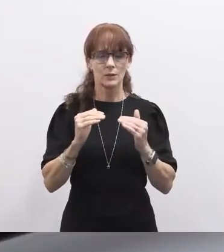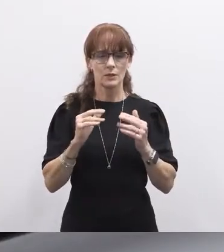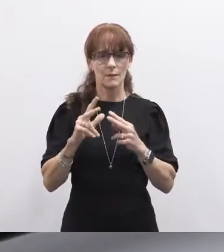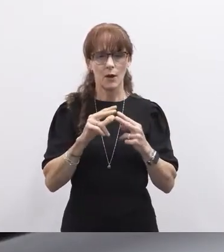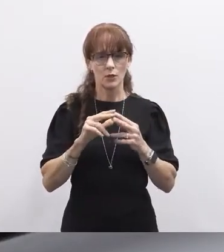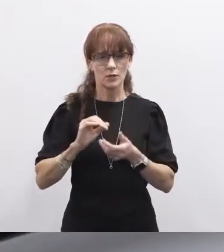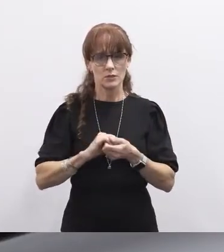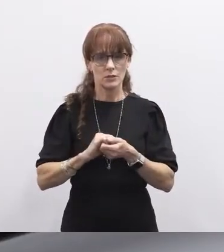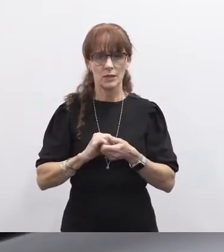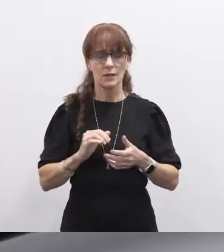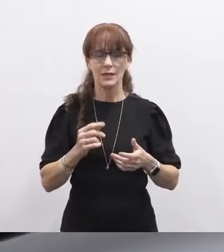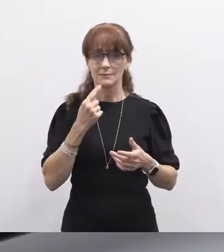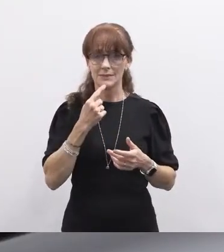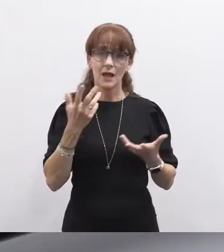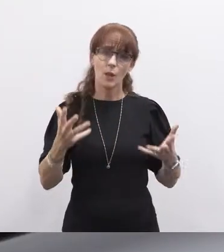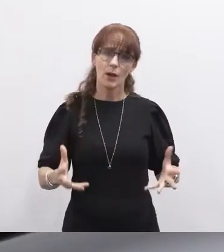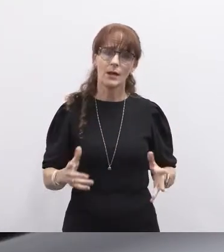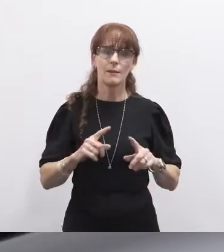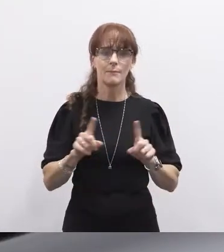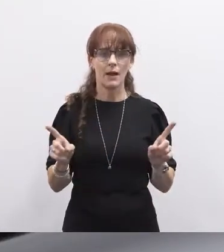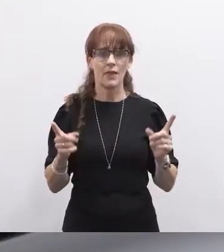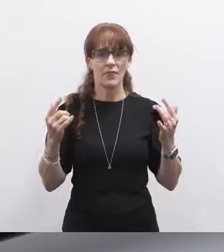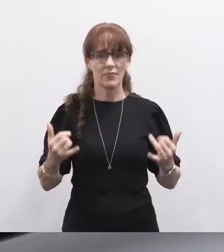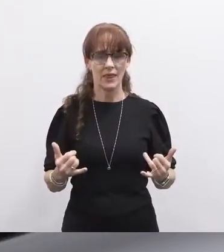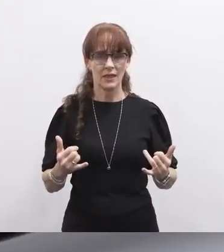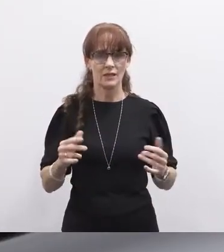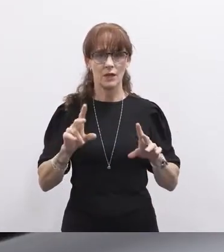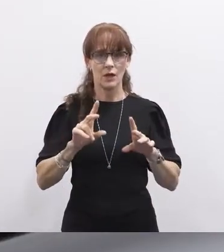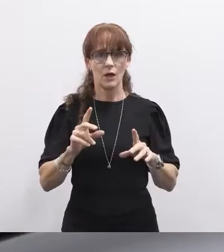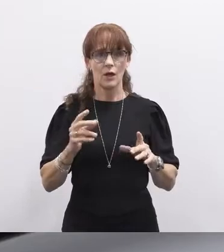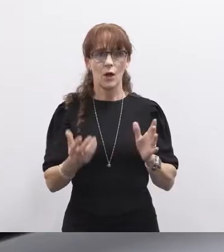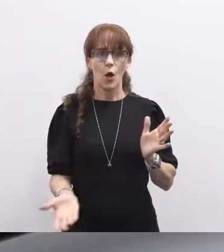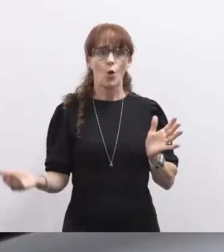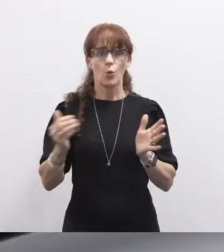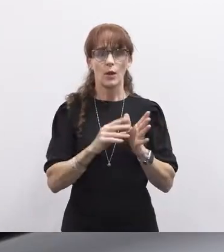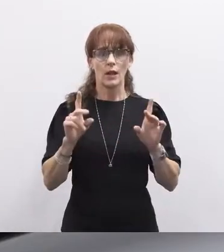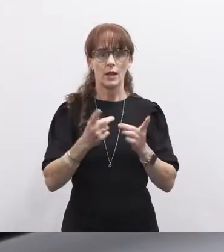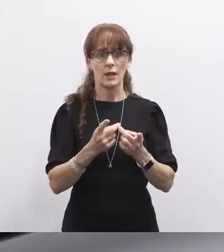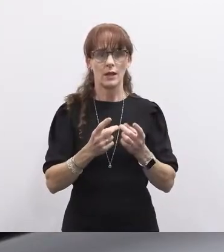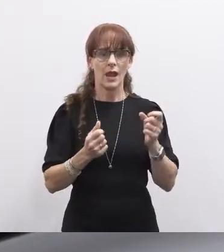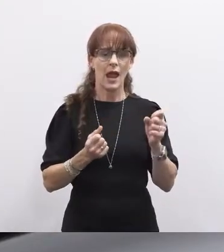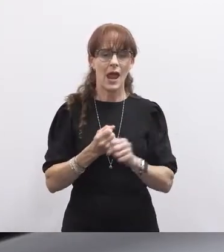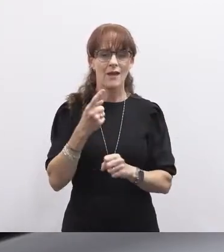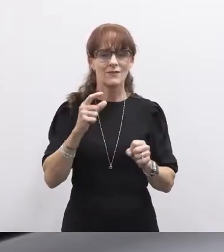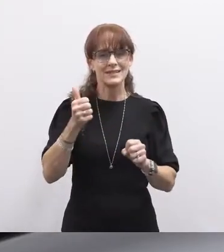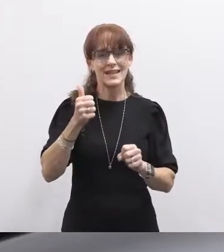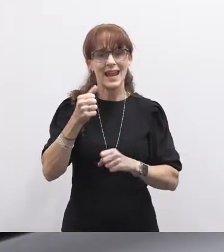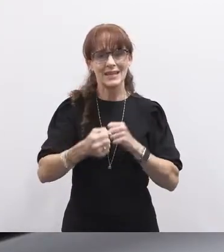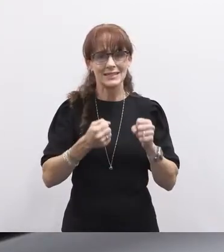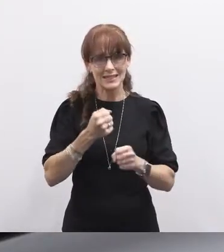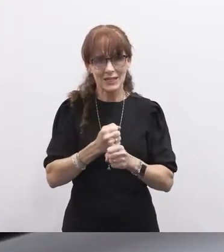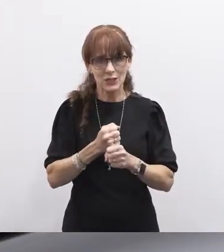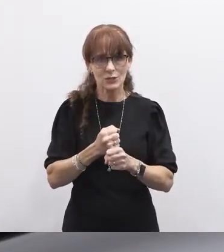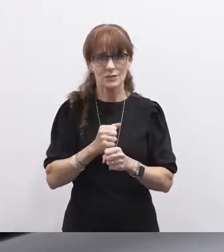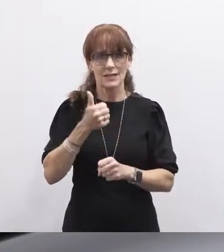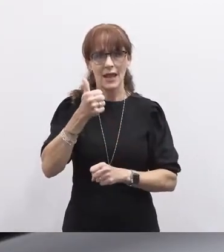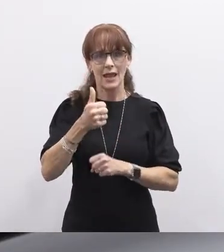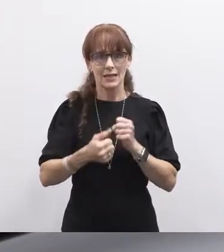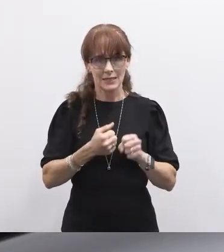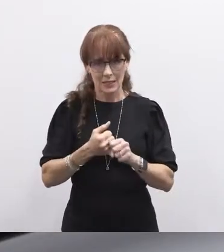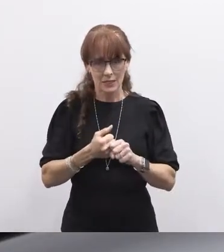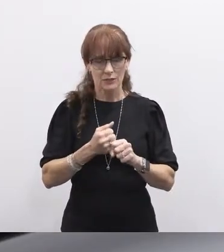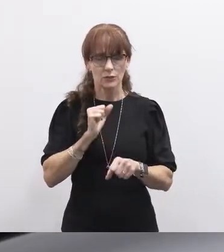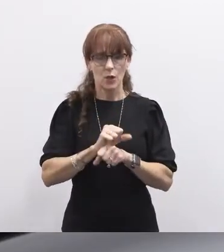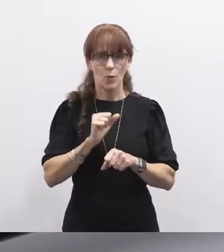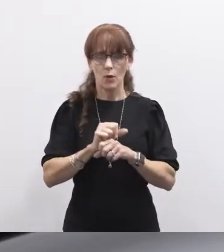de el Comité de Equidad y Liderazgo. Redistritación pasa cada 10 años. Entonces, el trabajo